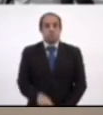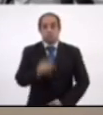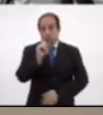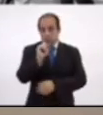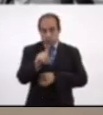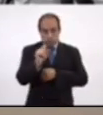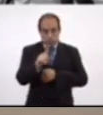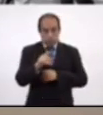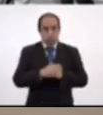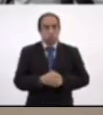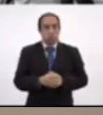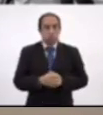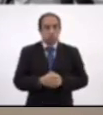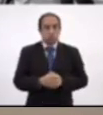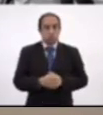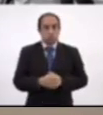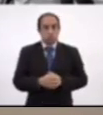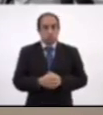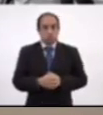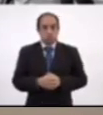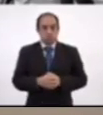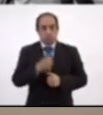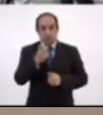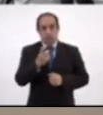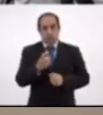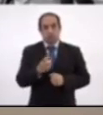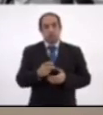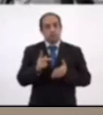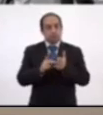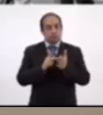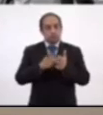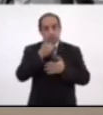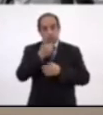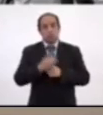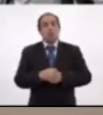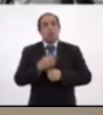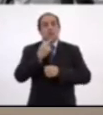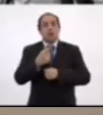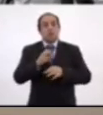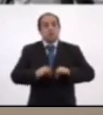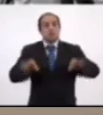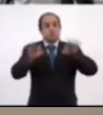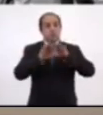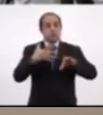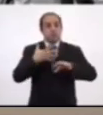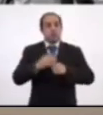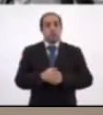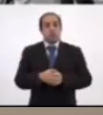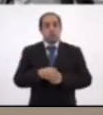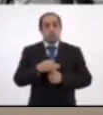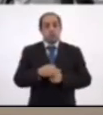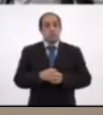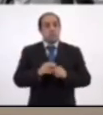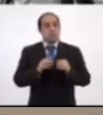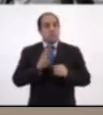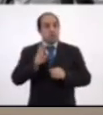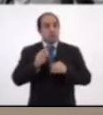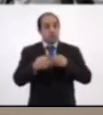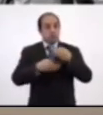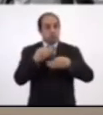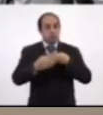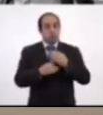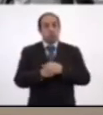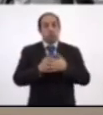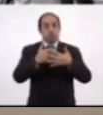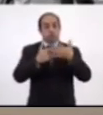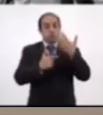También hay que enfatizar, aún con las mejorías importantes que hemos tenido, porque es innegable que todos los indicadores vienen a la